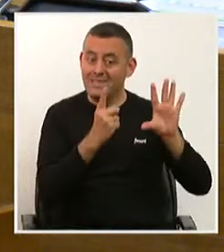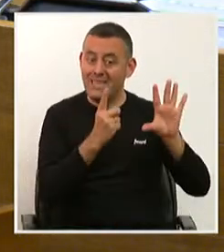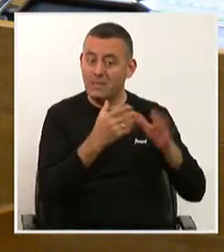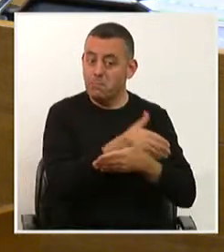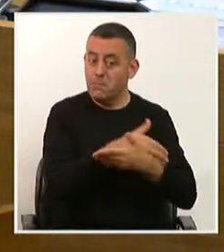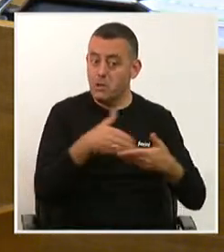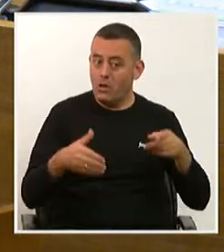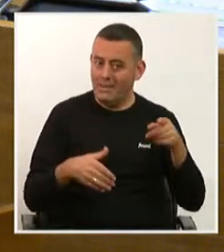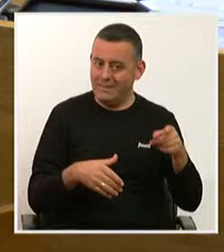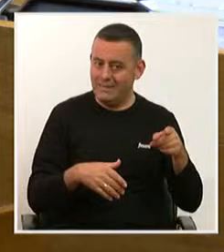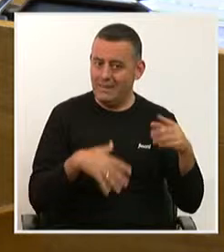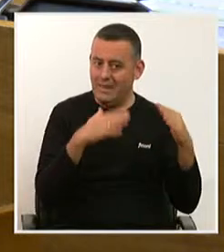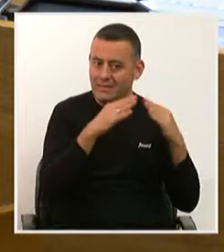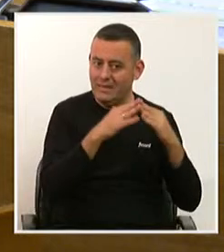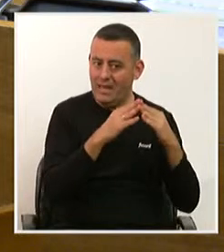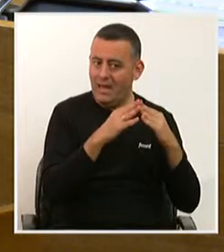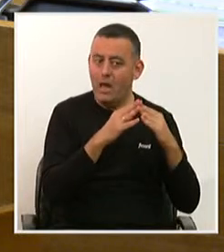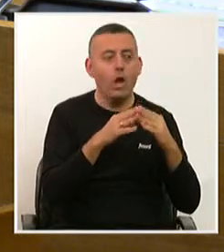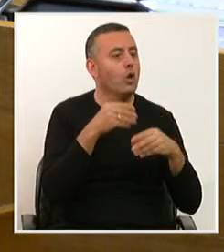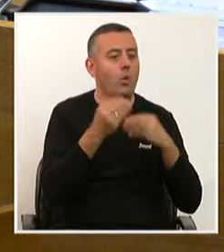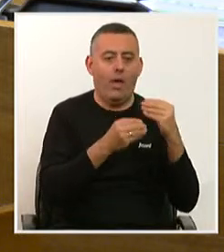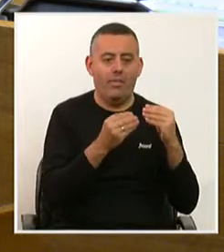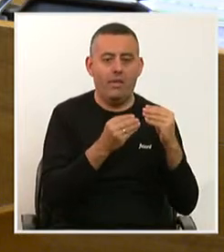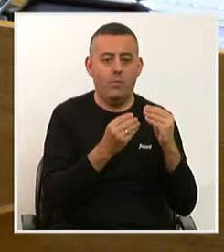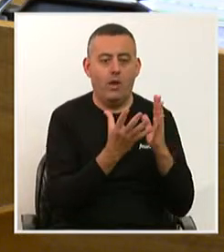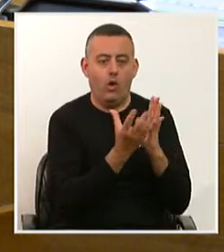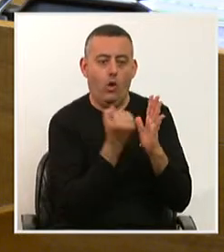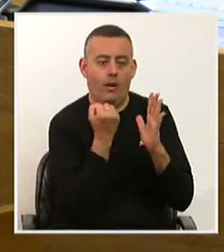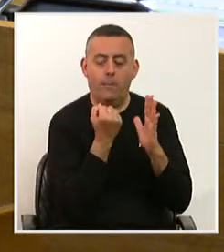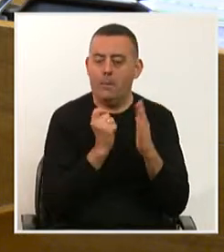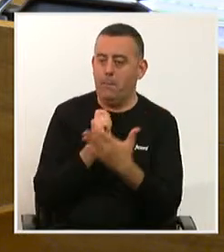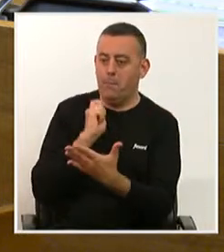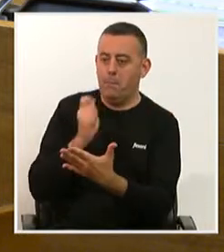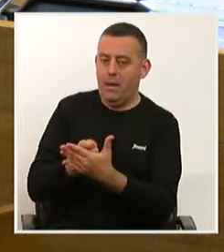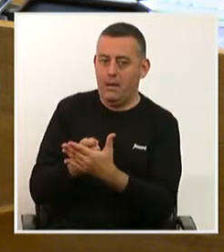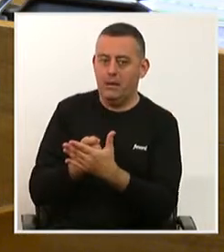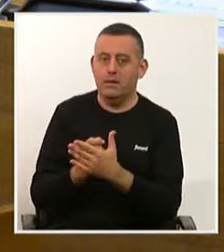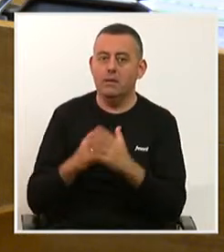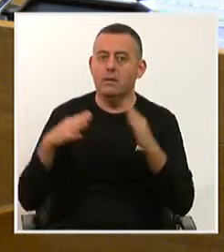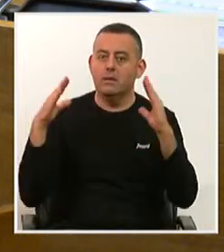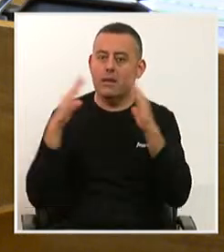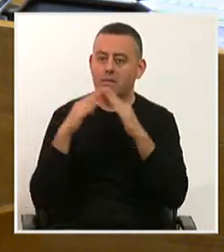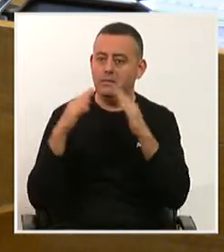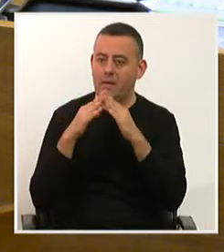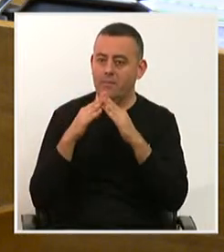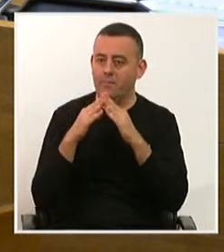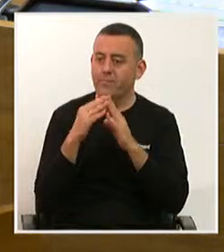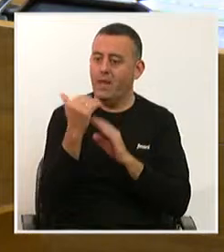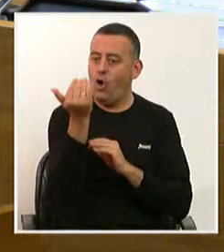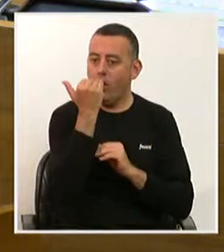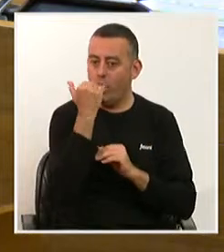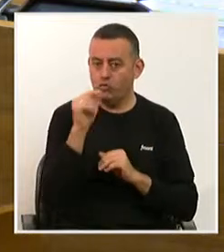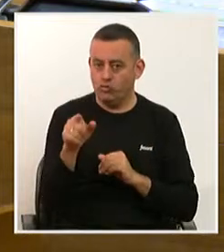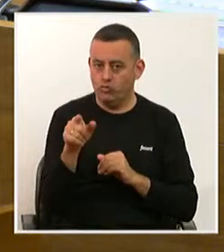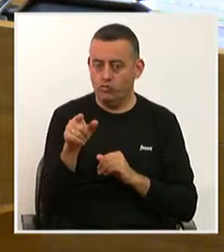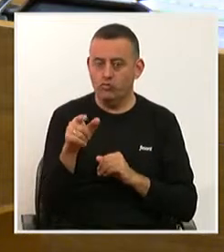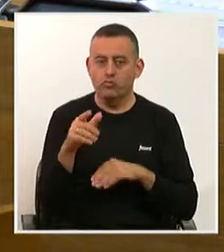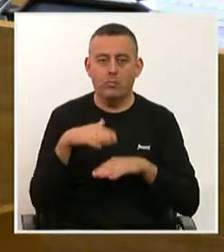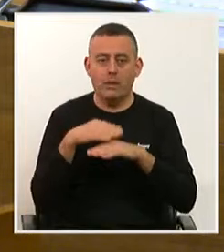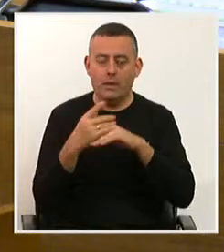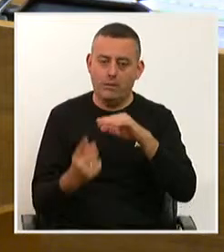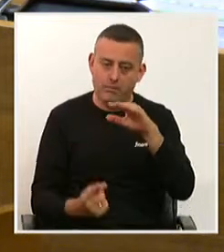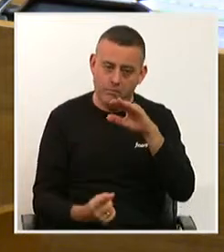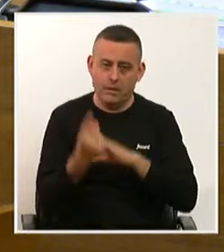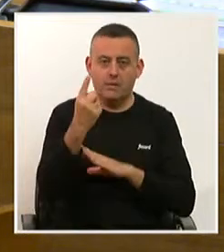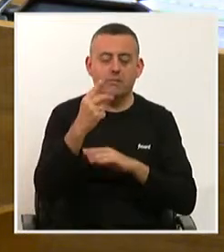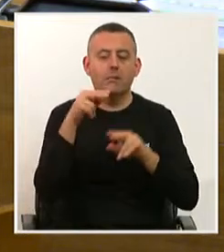viesen Con lujo con comodidad y no quiero decir con qué más las mascletaes de manera cómoda